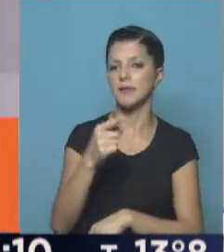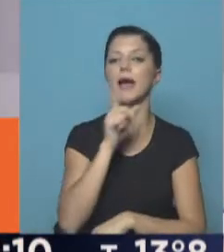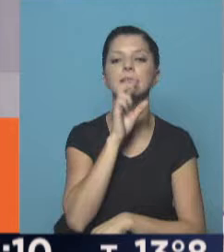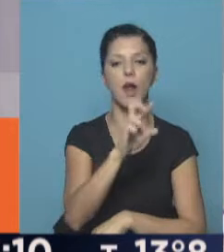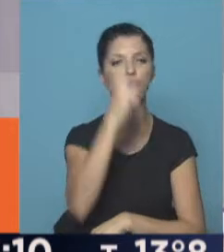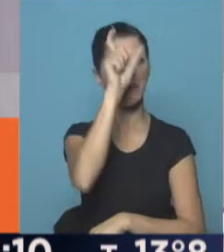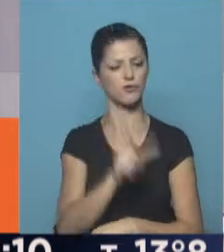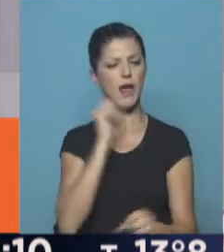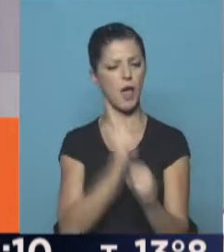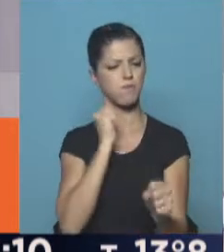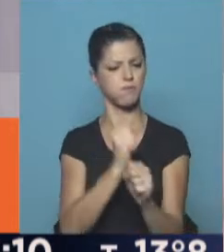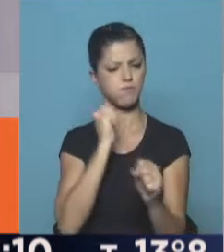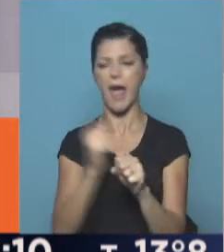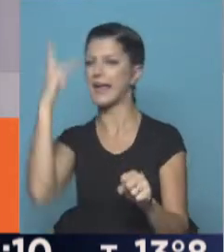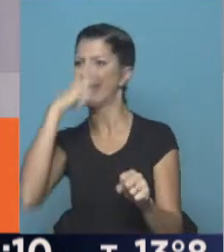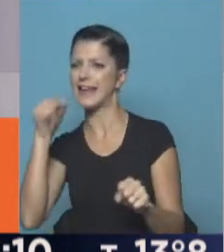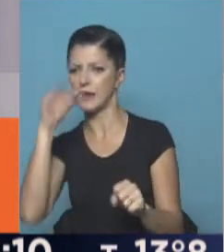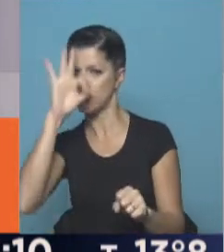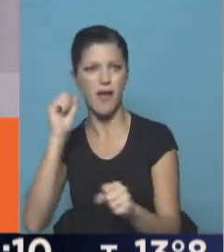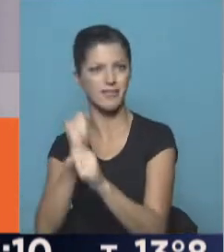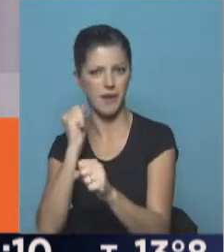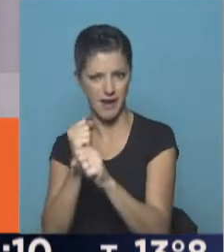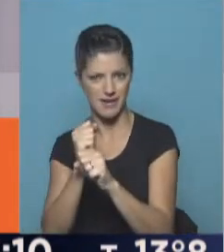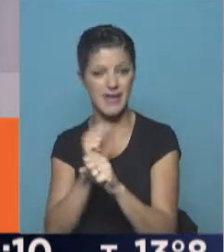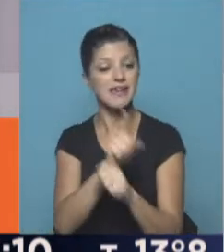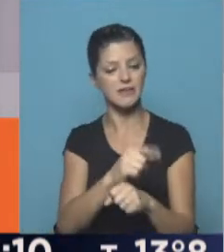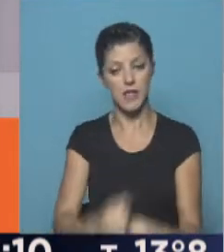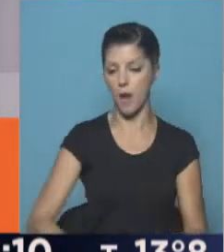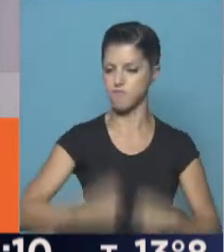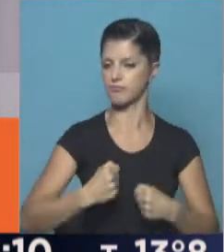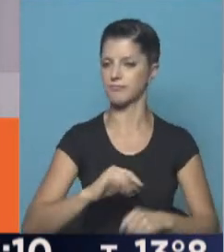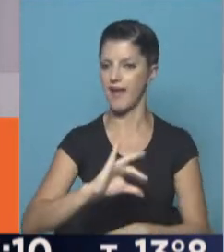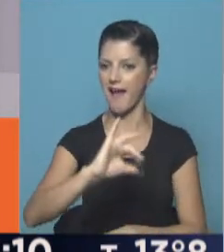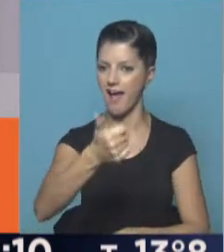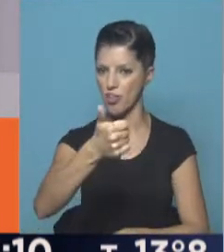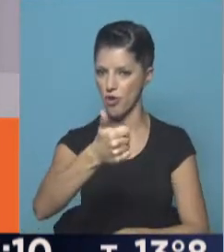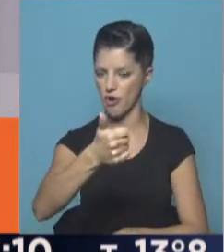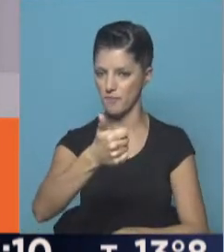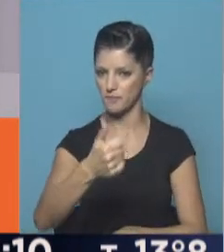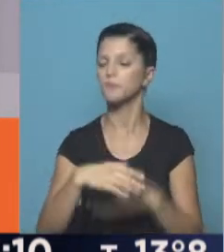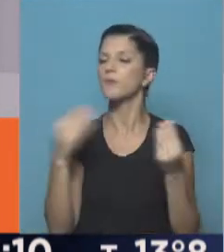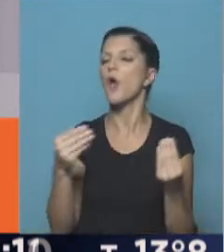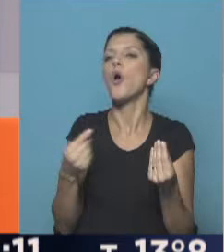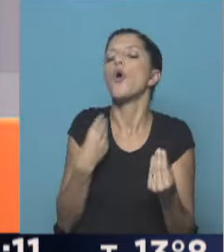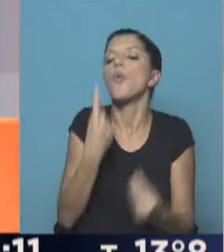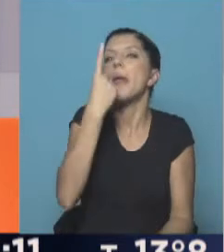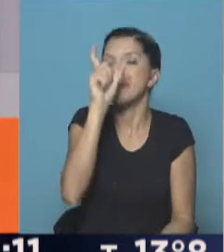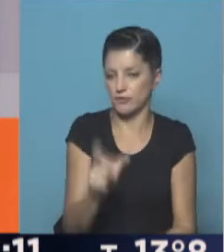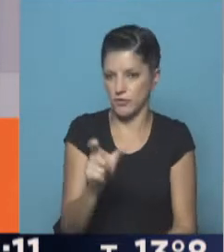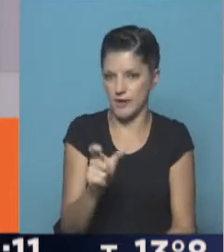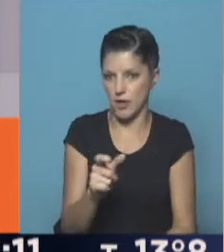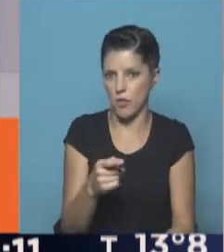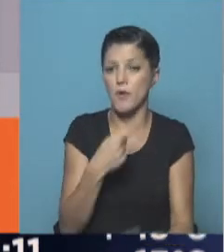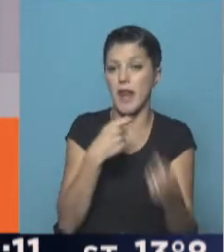y él ganó y se apalancó en ese lugar. ¿Por qué? ¿Cómo llega un magnate de New York a ser el